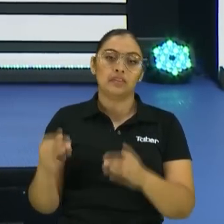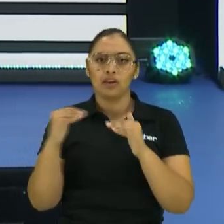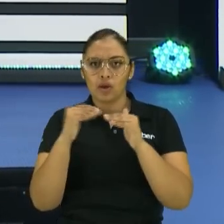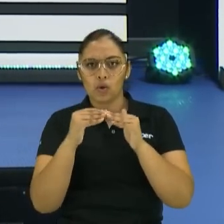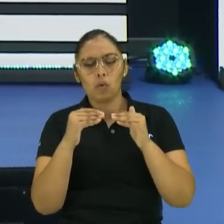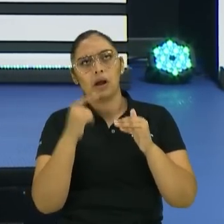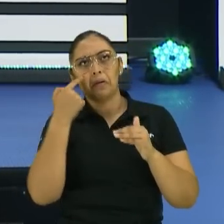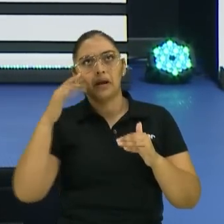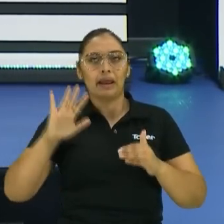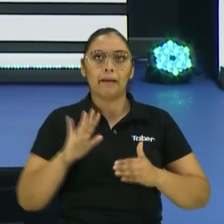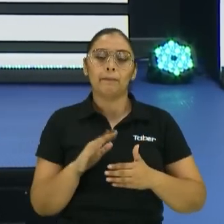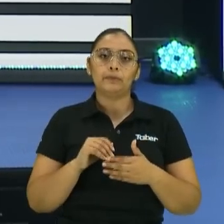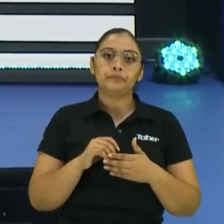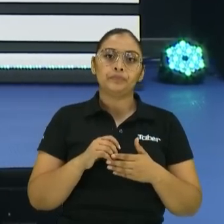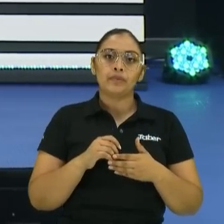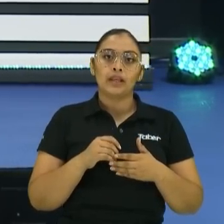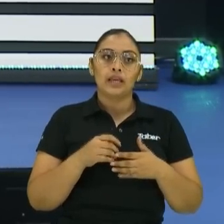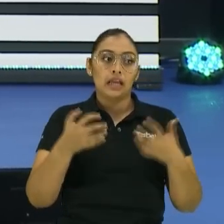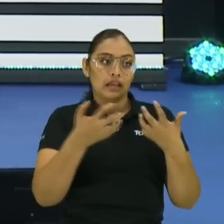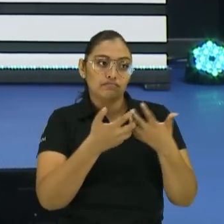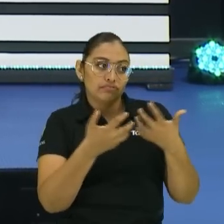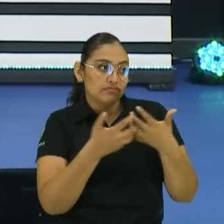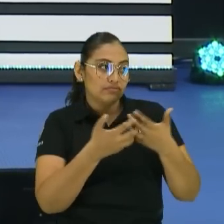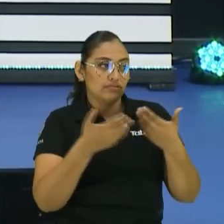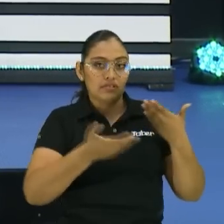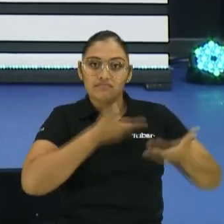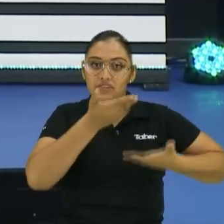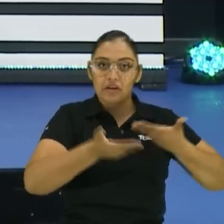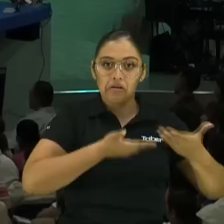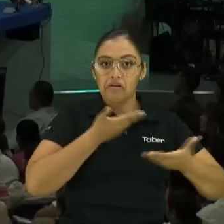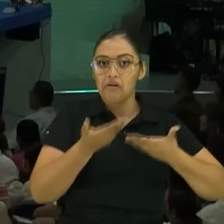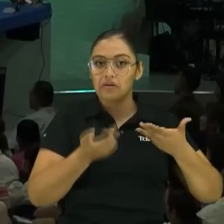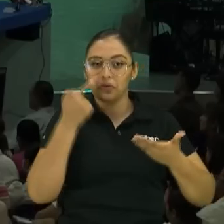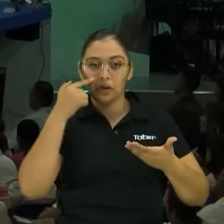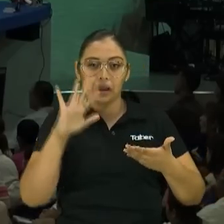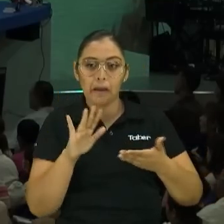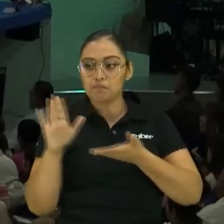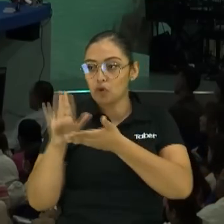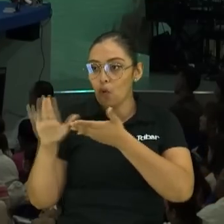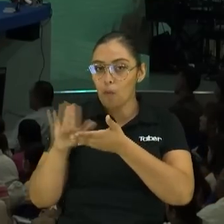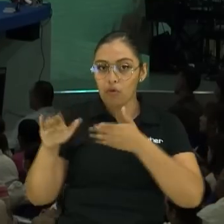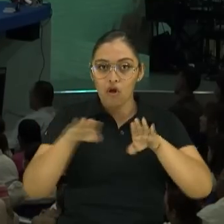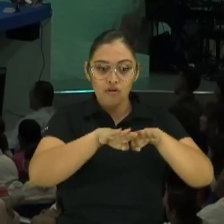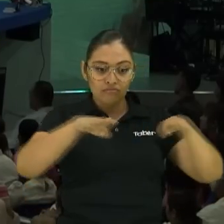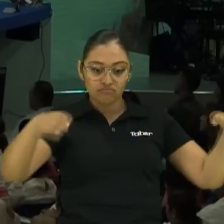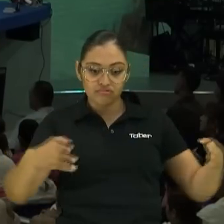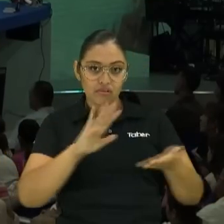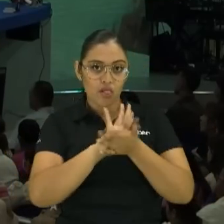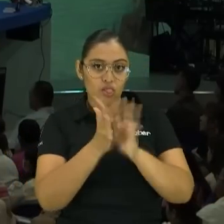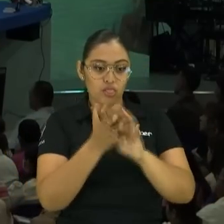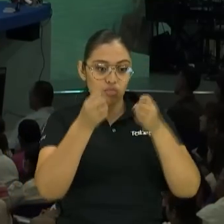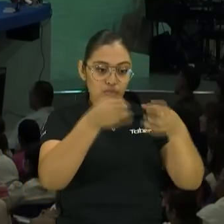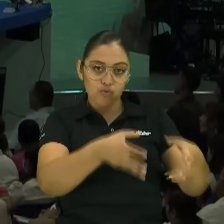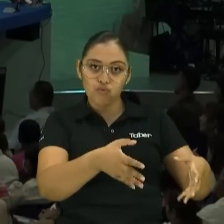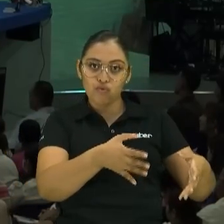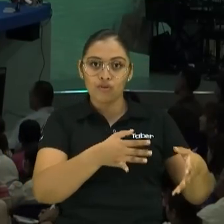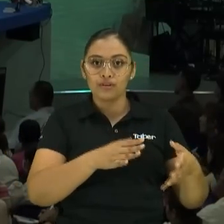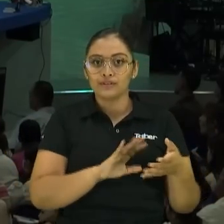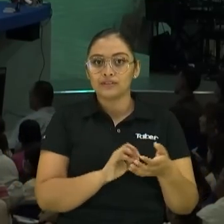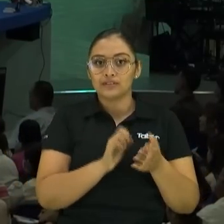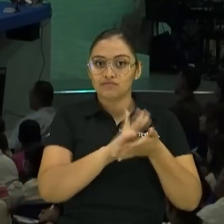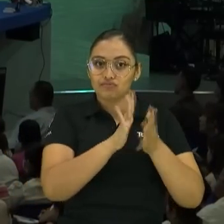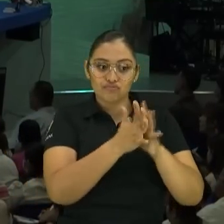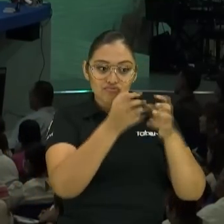negocio que abrió esta persona emprendedora y compró su primer plancha para sus pupusas o su primer distribuidora de de artículos para